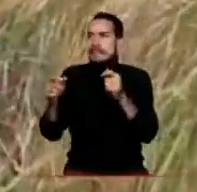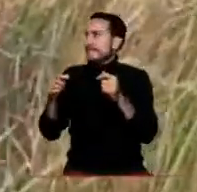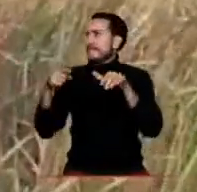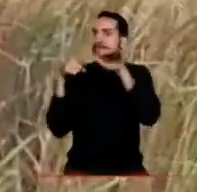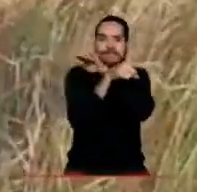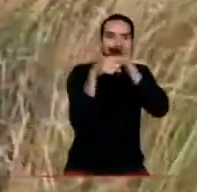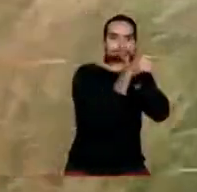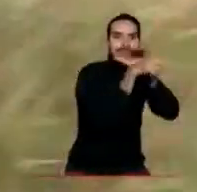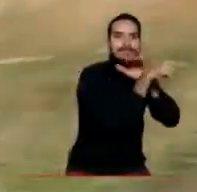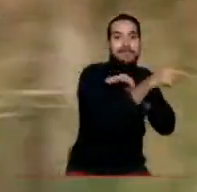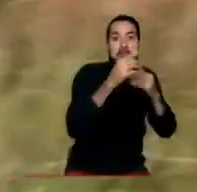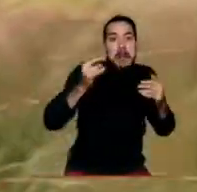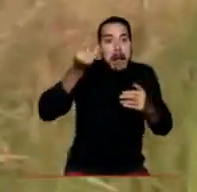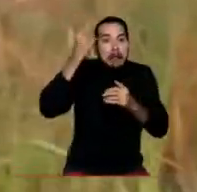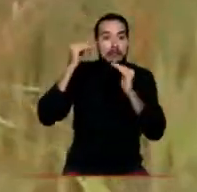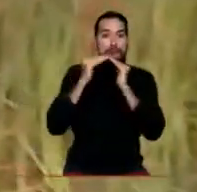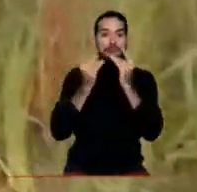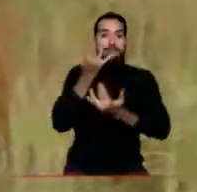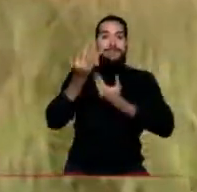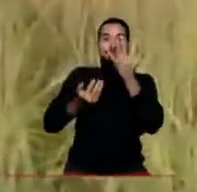llamas lleguen a sus viviendas.